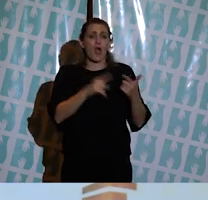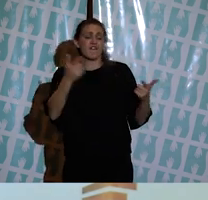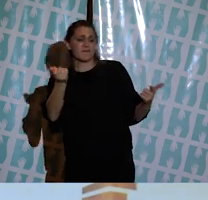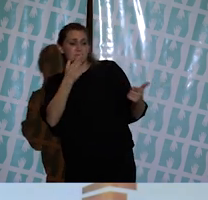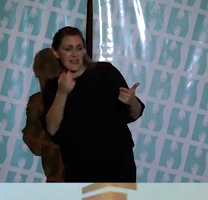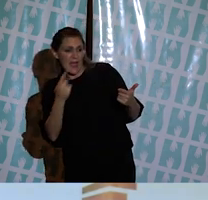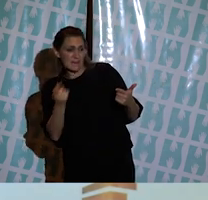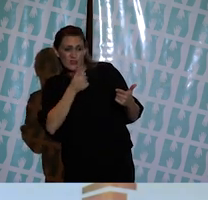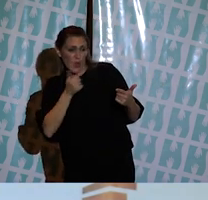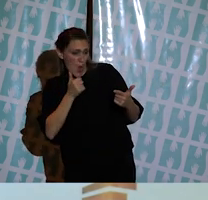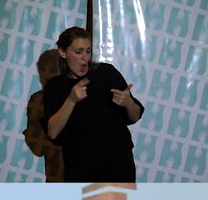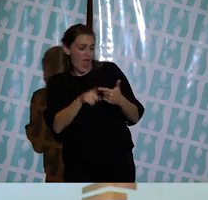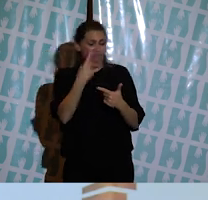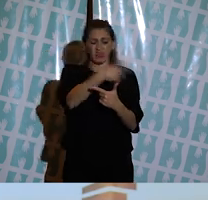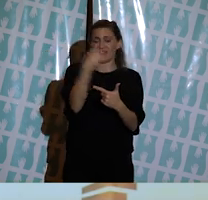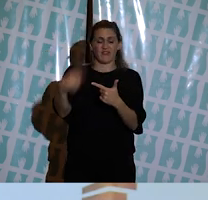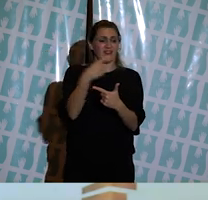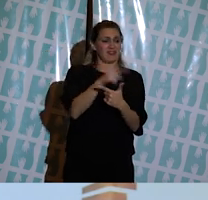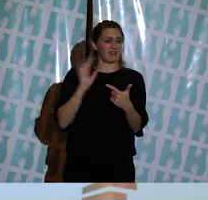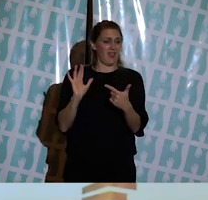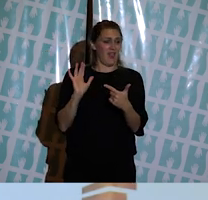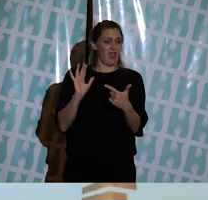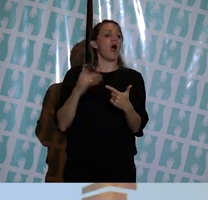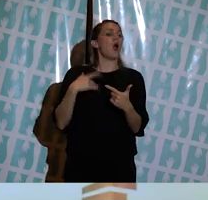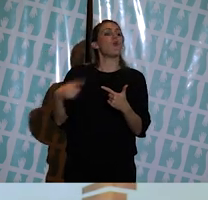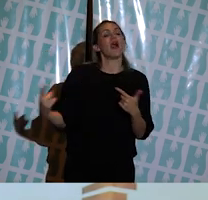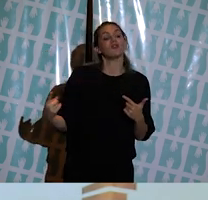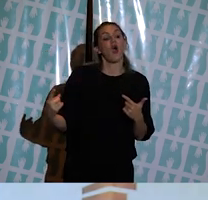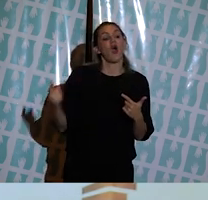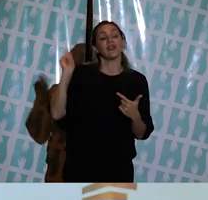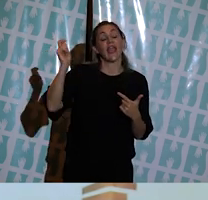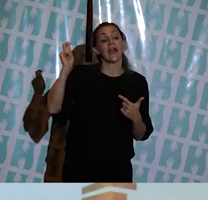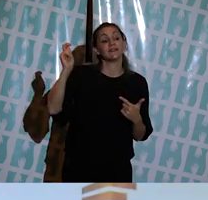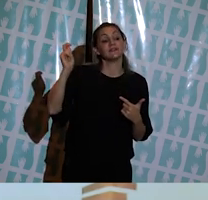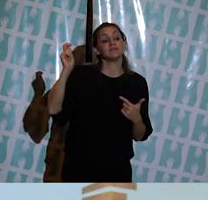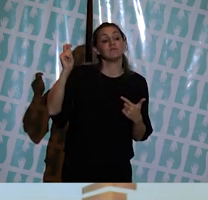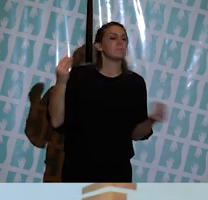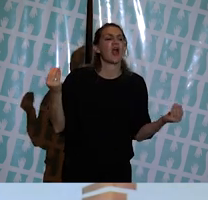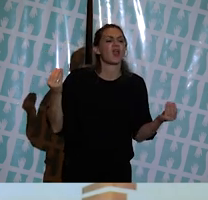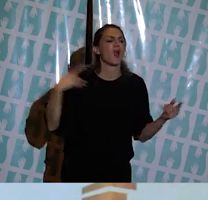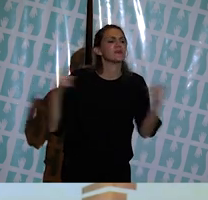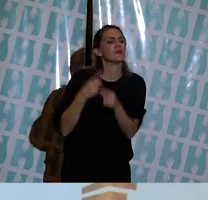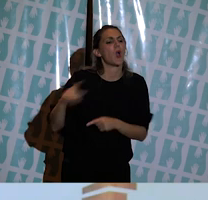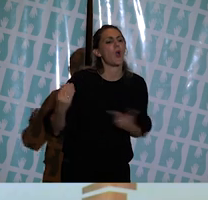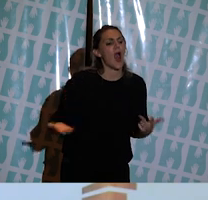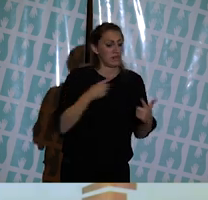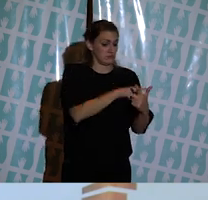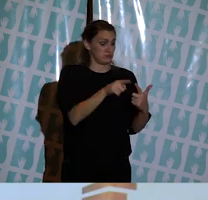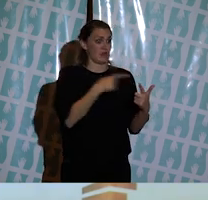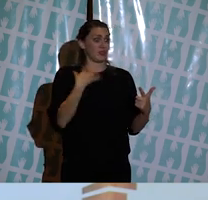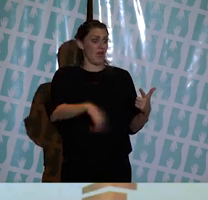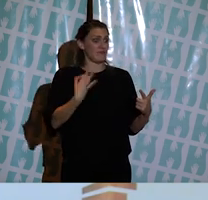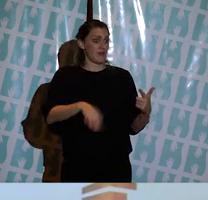difieren en cómo se usa, cuándo se usa y para qué se usa. Y por eso tenemos que basarnos en los